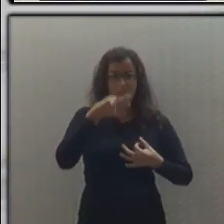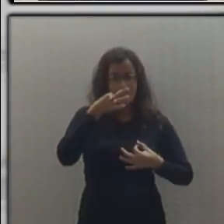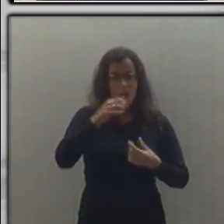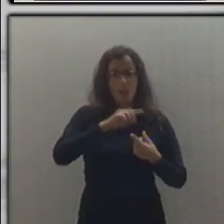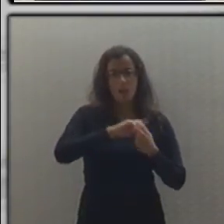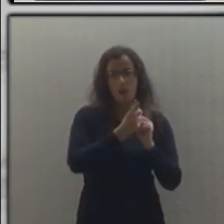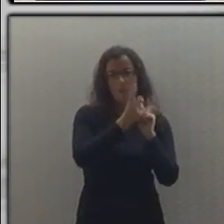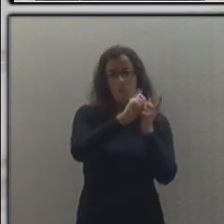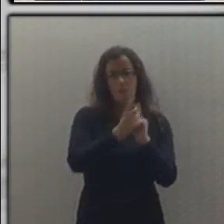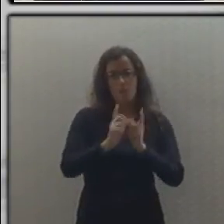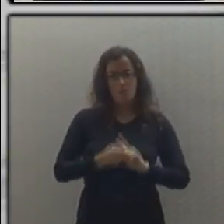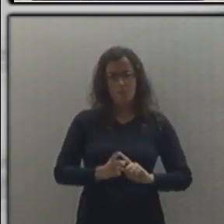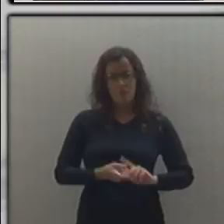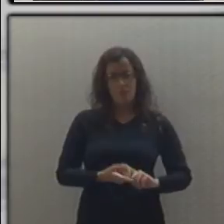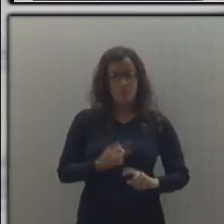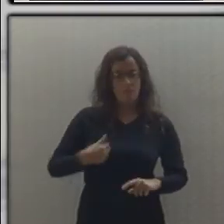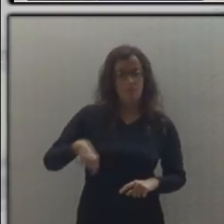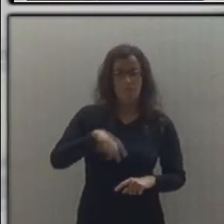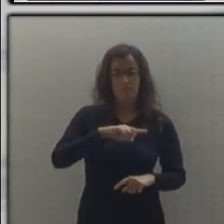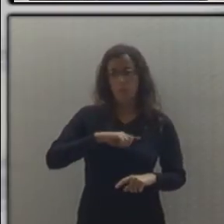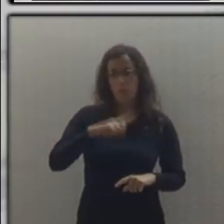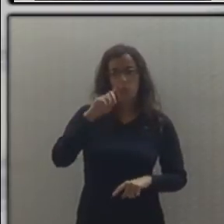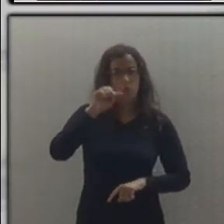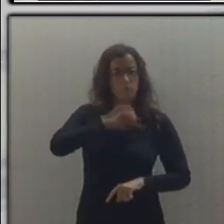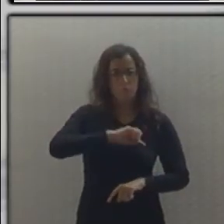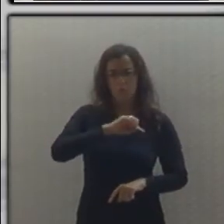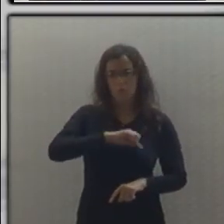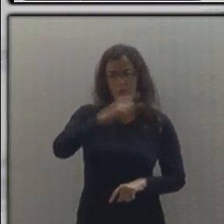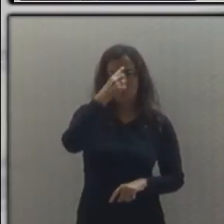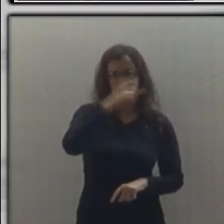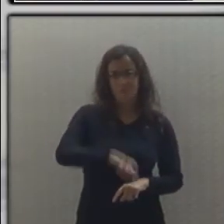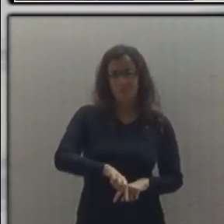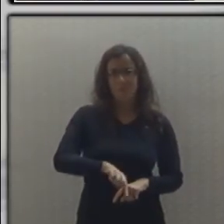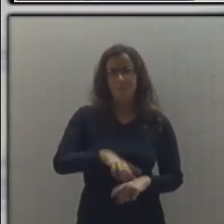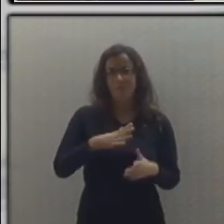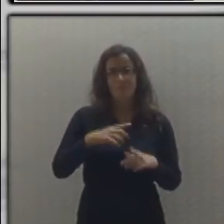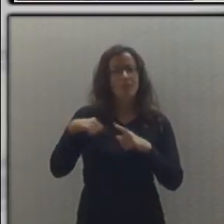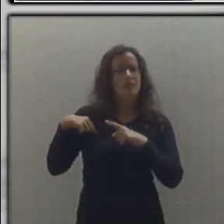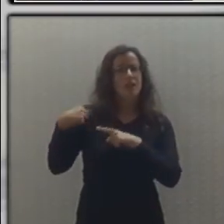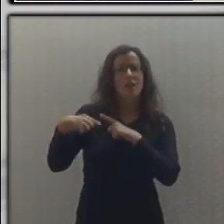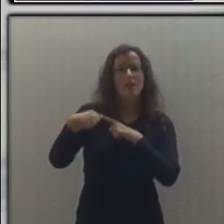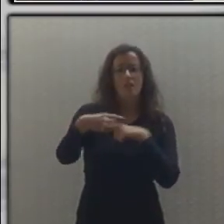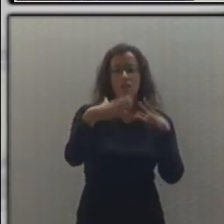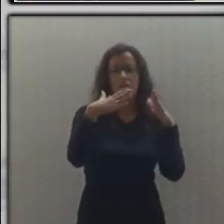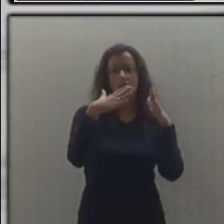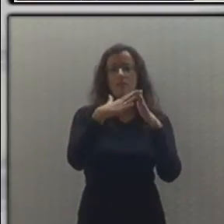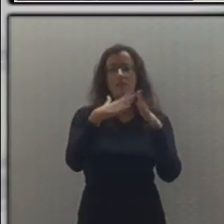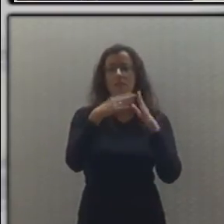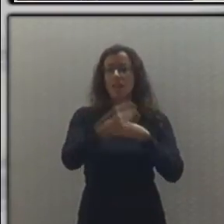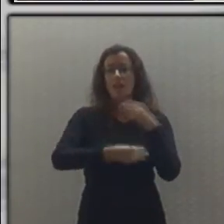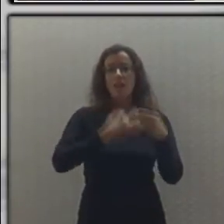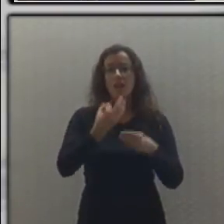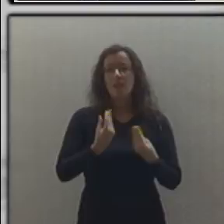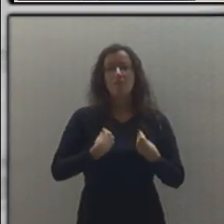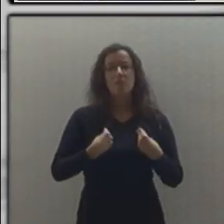A todos somos conscientes de que tradicionalmente la vivienda lo que se hacía era